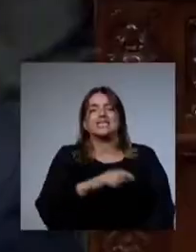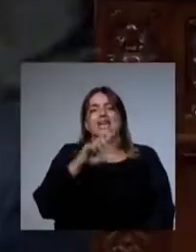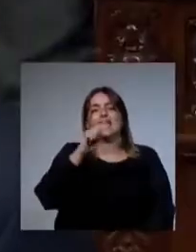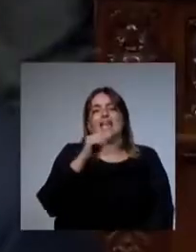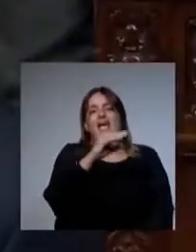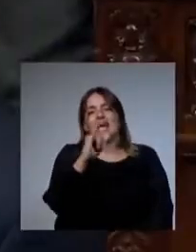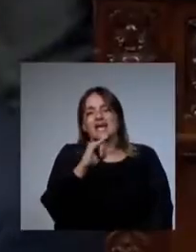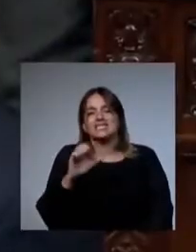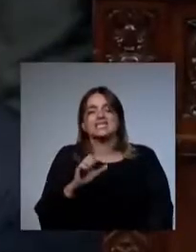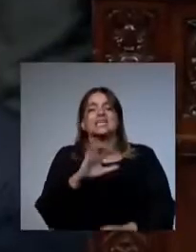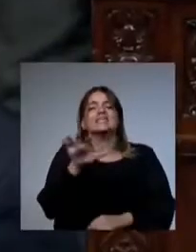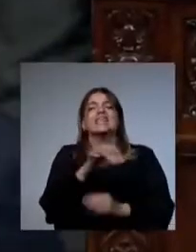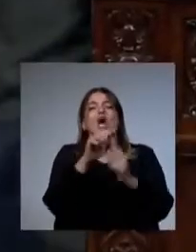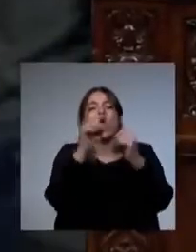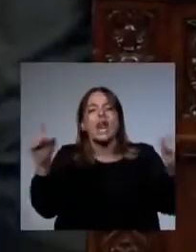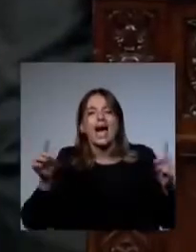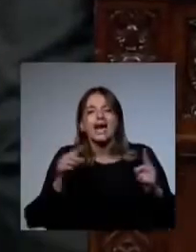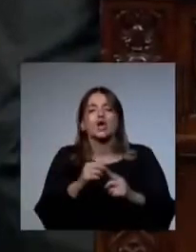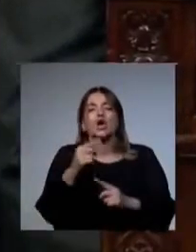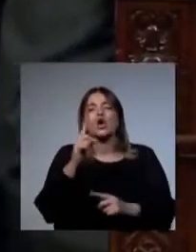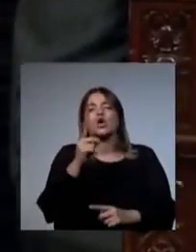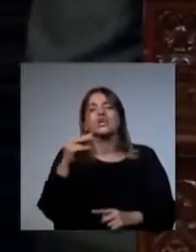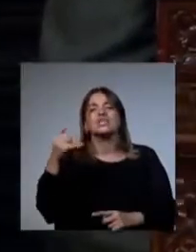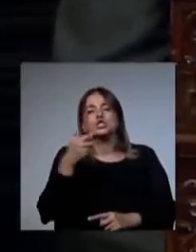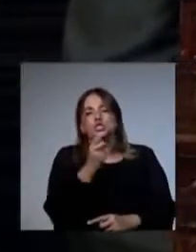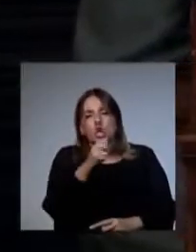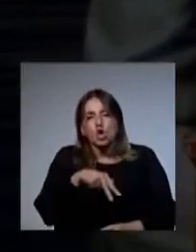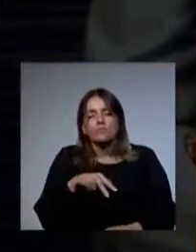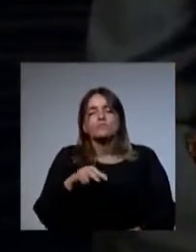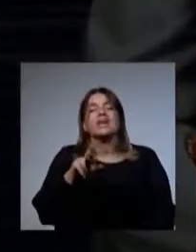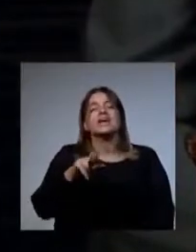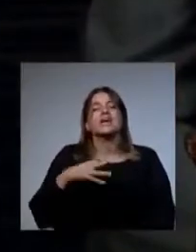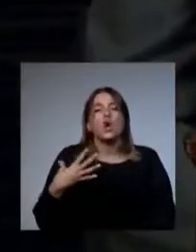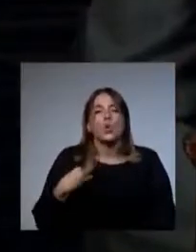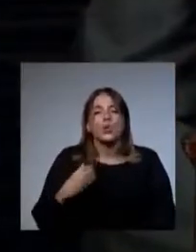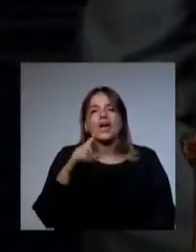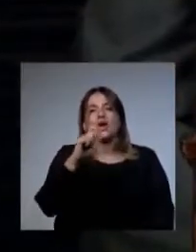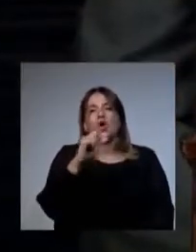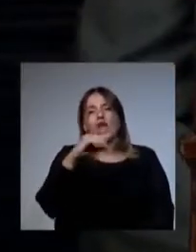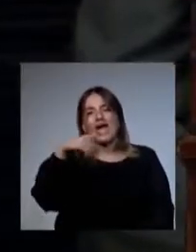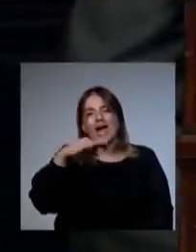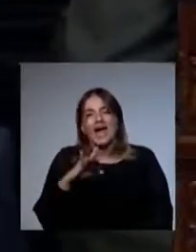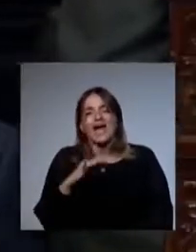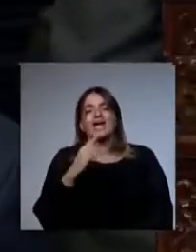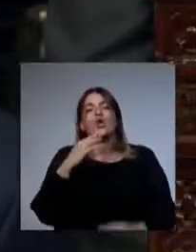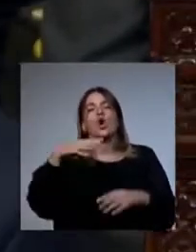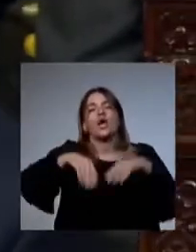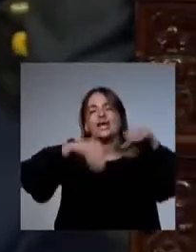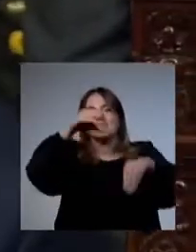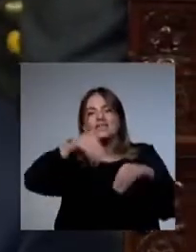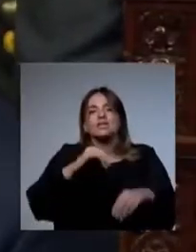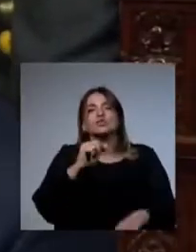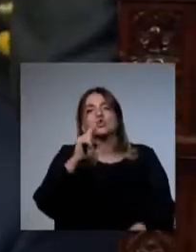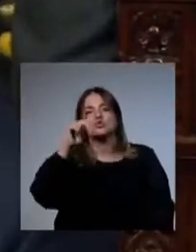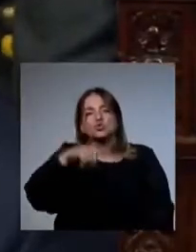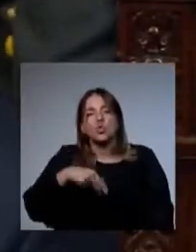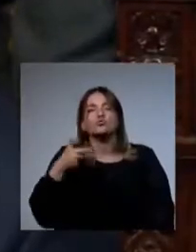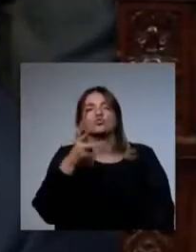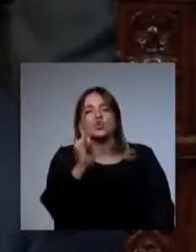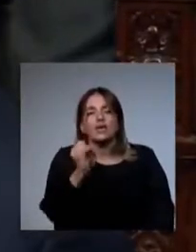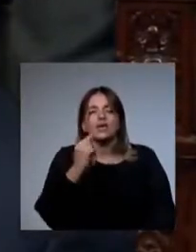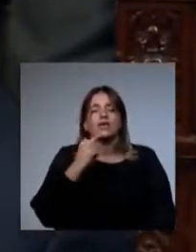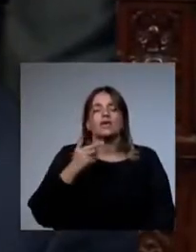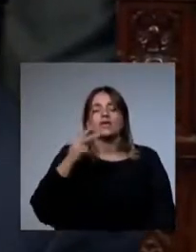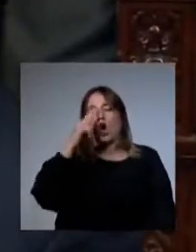Lacase, Cerro Largo, Guichón, Río Branco, Lascano, Castillos, Yung, Chuy, Hospital de